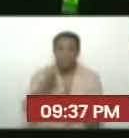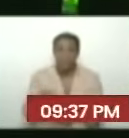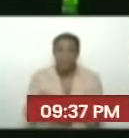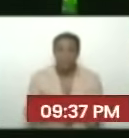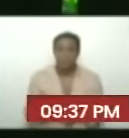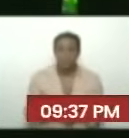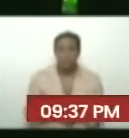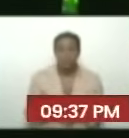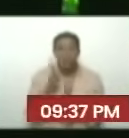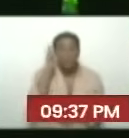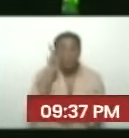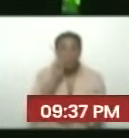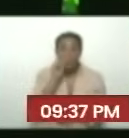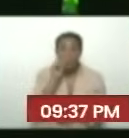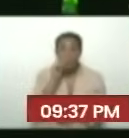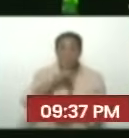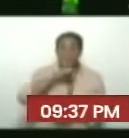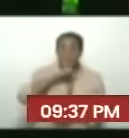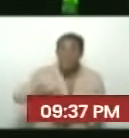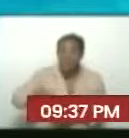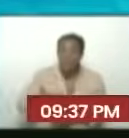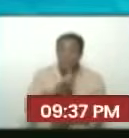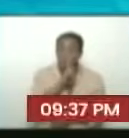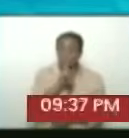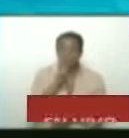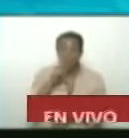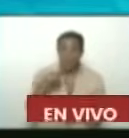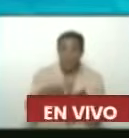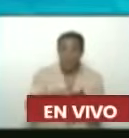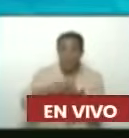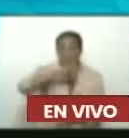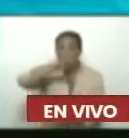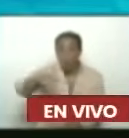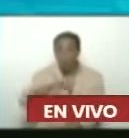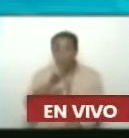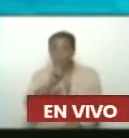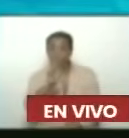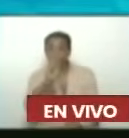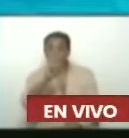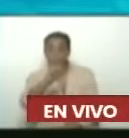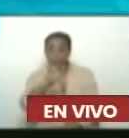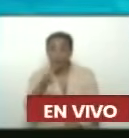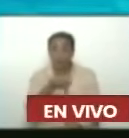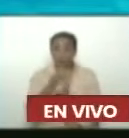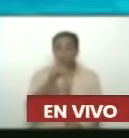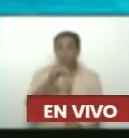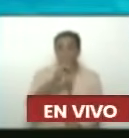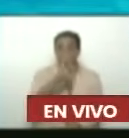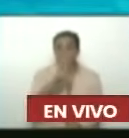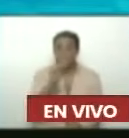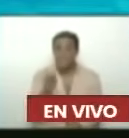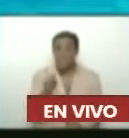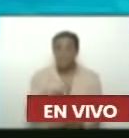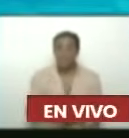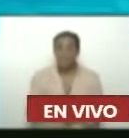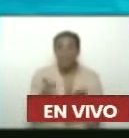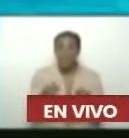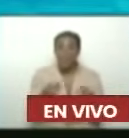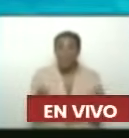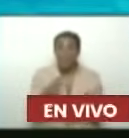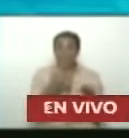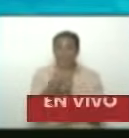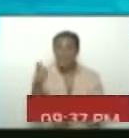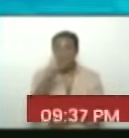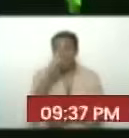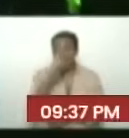está un profesor en historia, Juan José Piz Diez, está cumpliendo